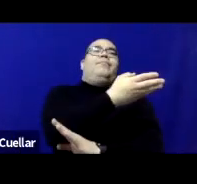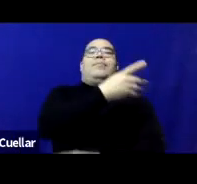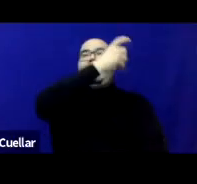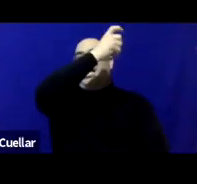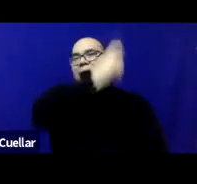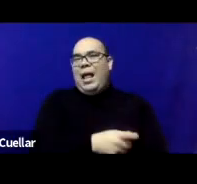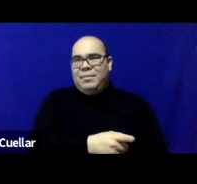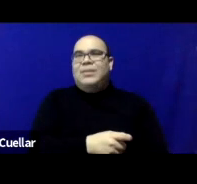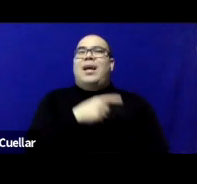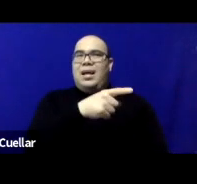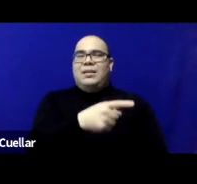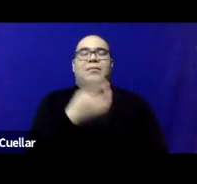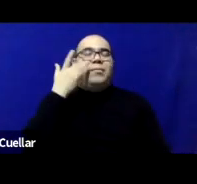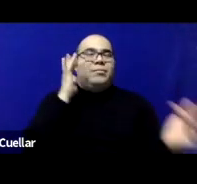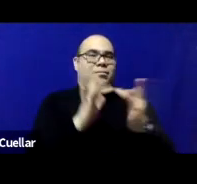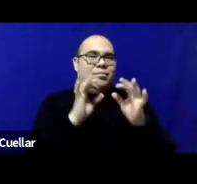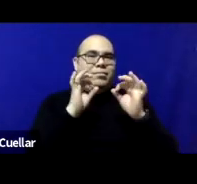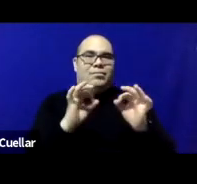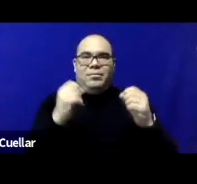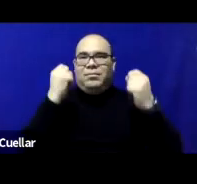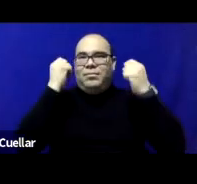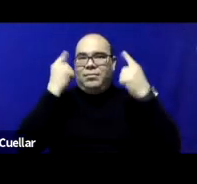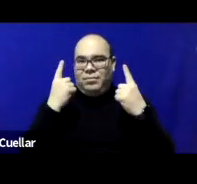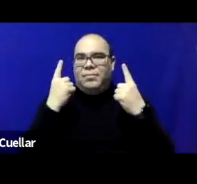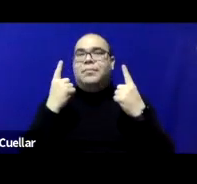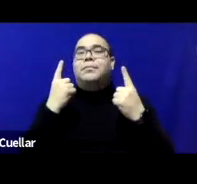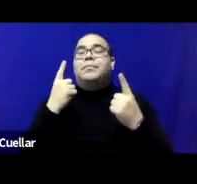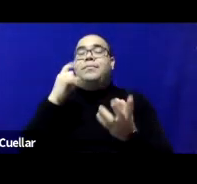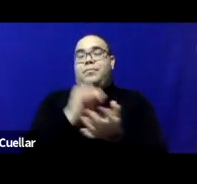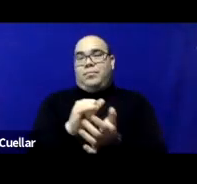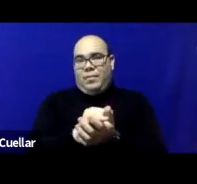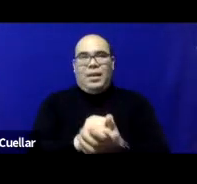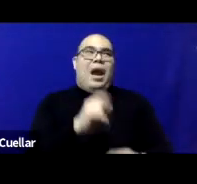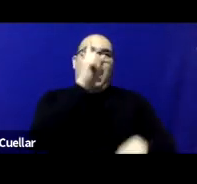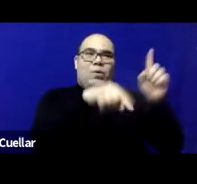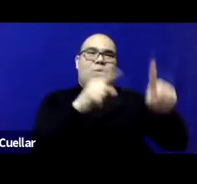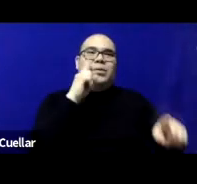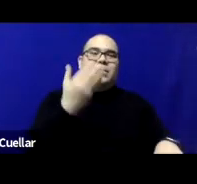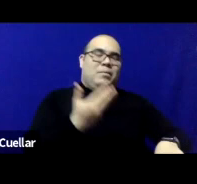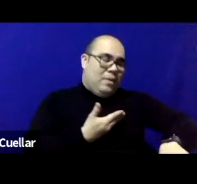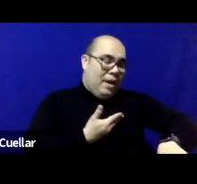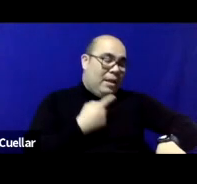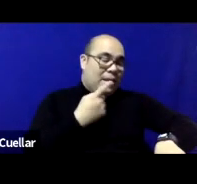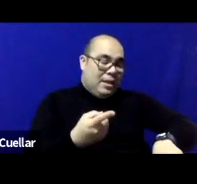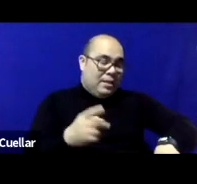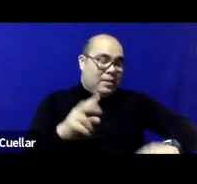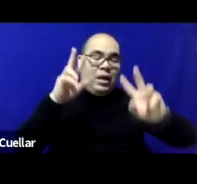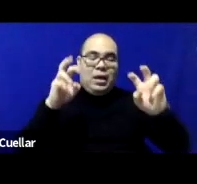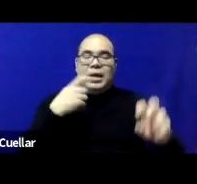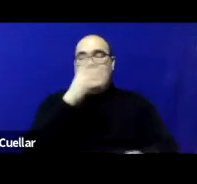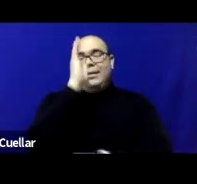que ustedes consideren adecuada. Entiendo que los padres muchas veces pues quisiéramos mandarlos a